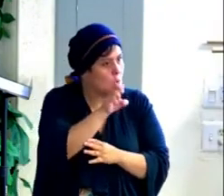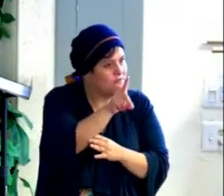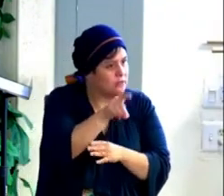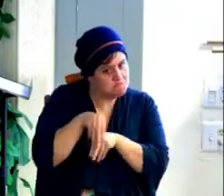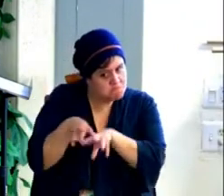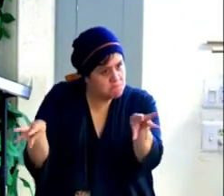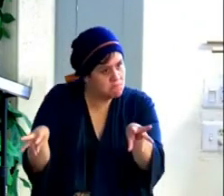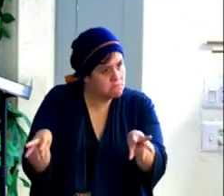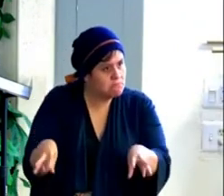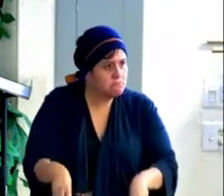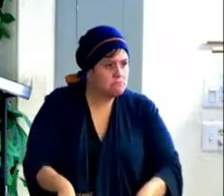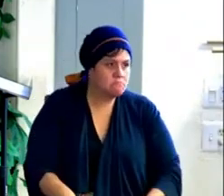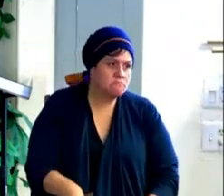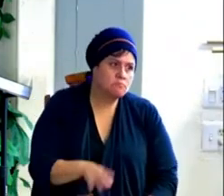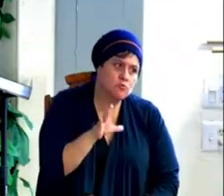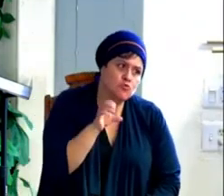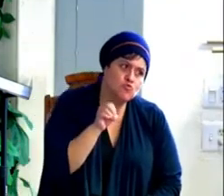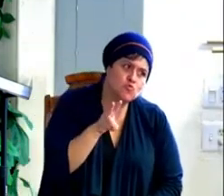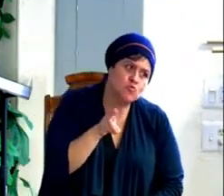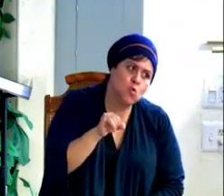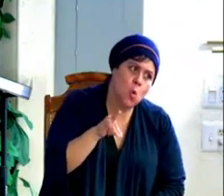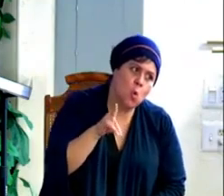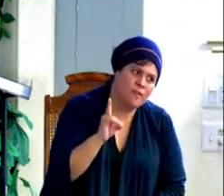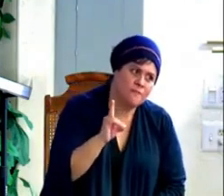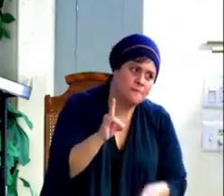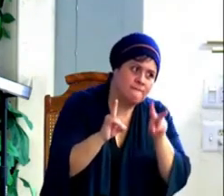el virus es real muy real